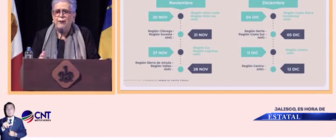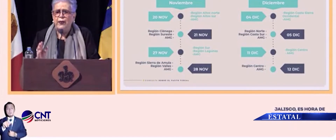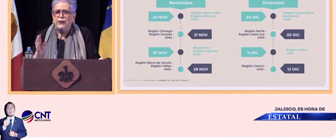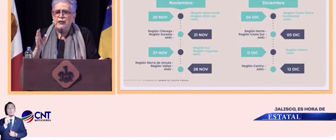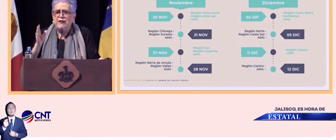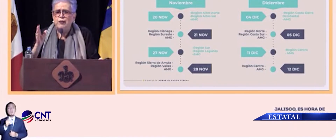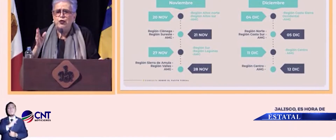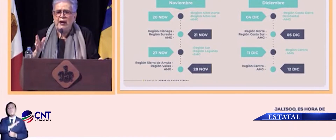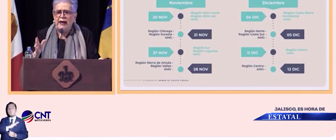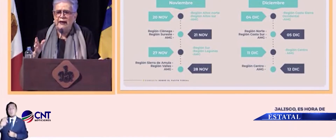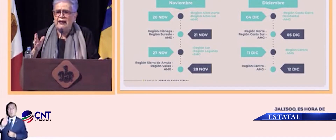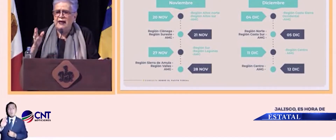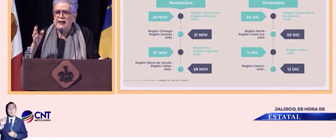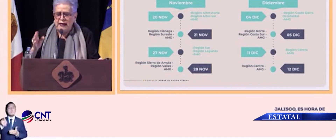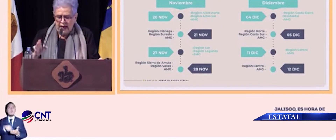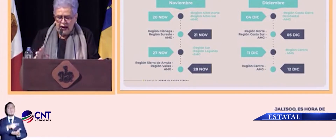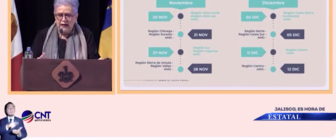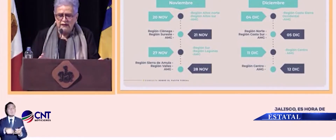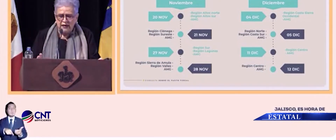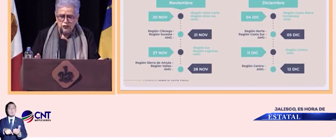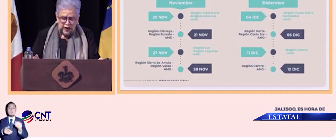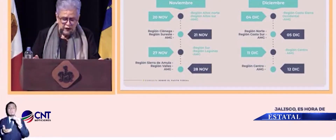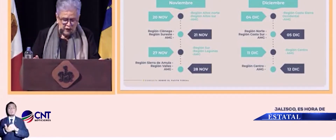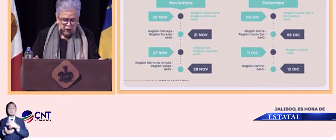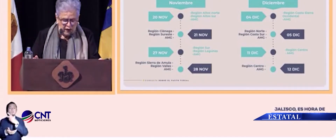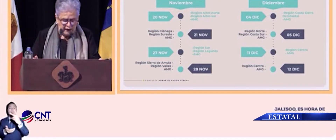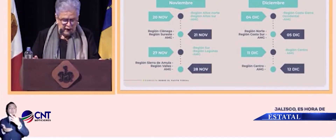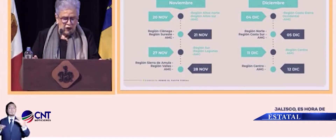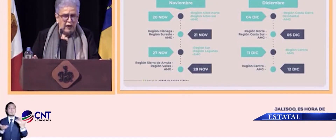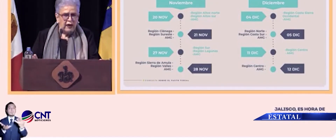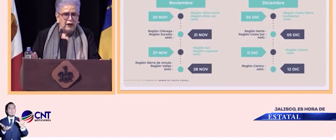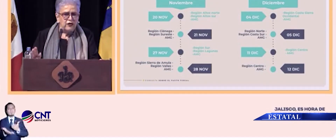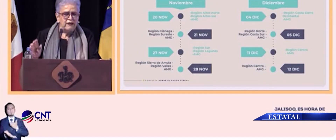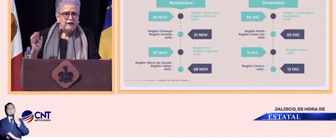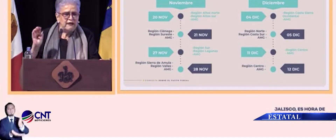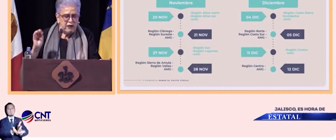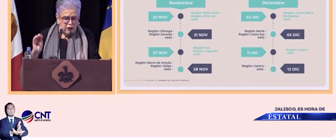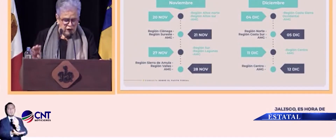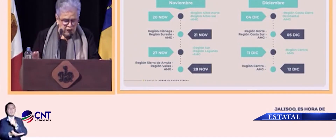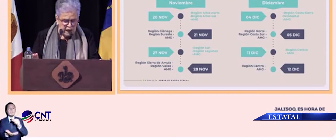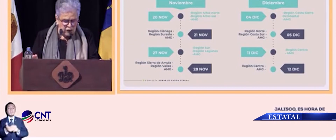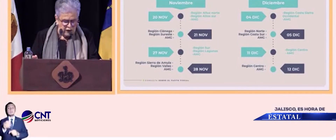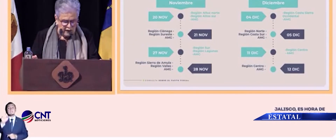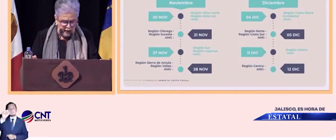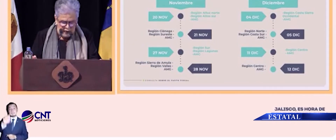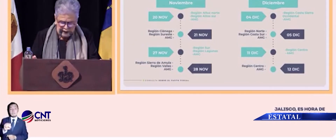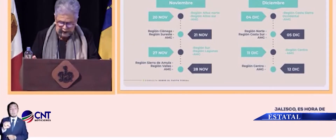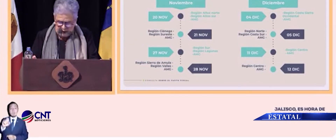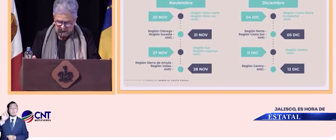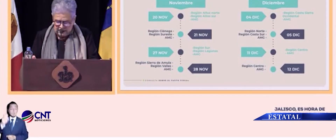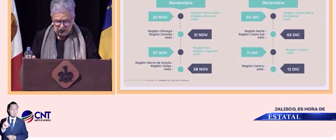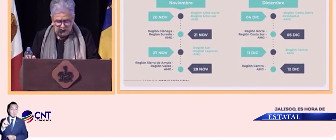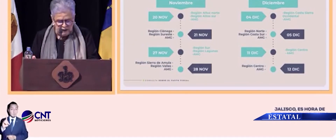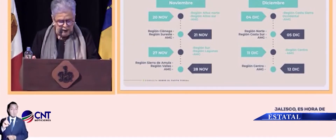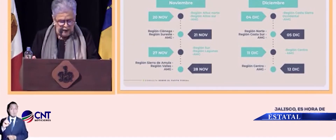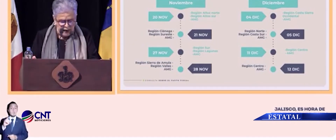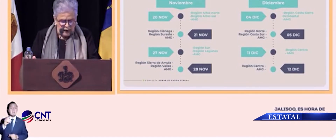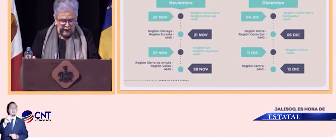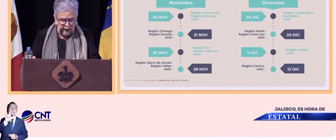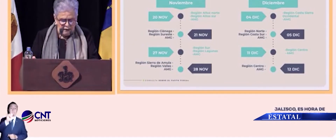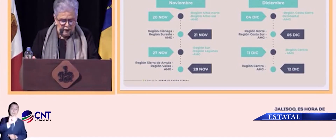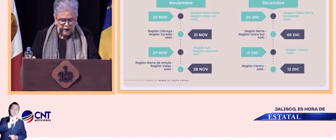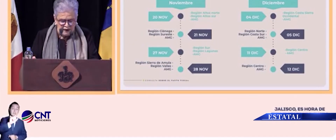la posibilidad de votar, de ir a ejercer su derecho democrático. Entonces, sábados y domingos, desde el 20 hasta el 12 de